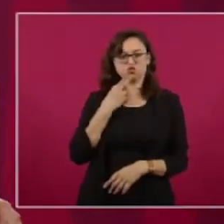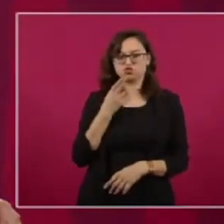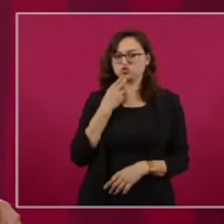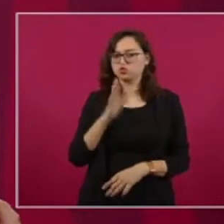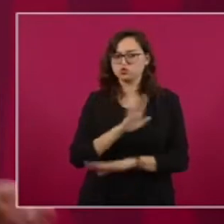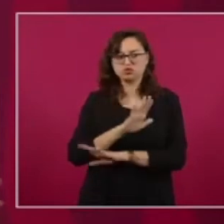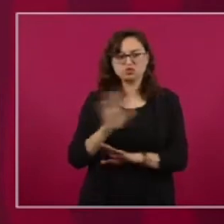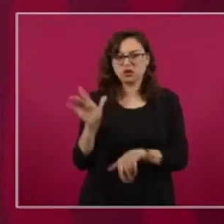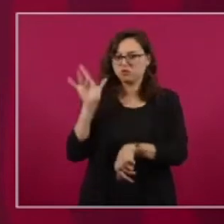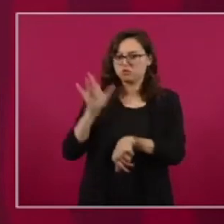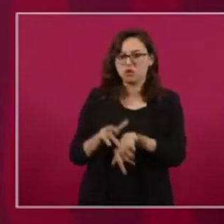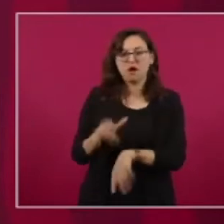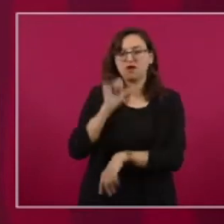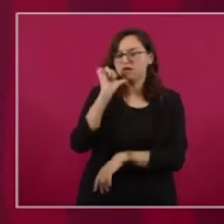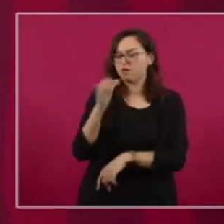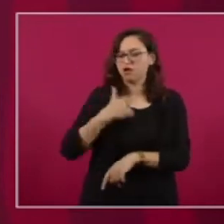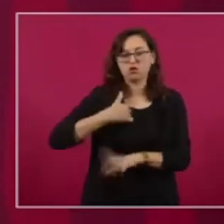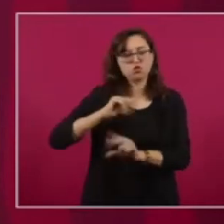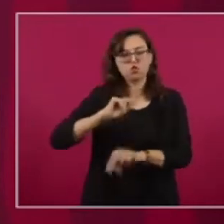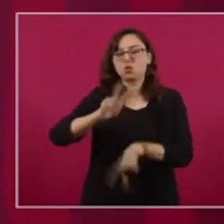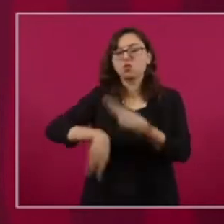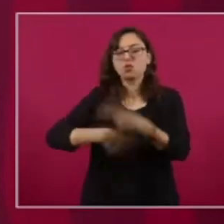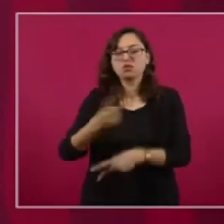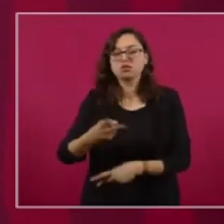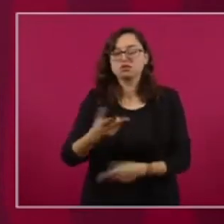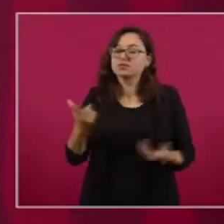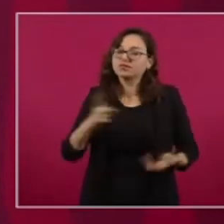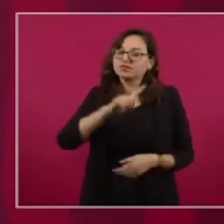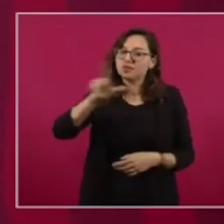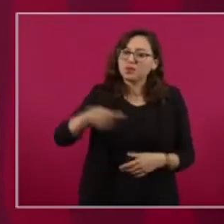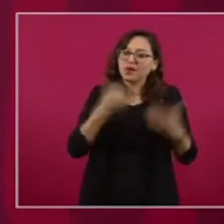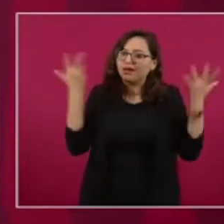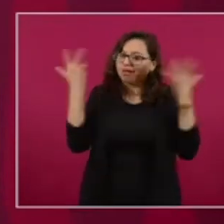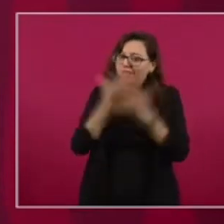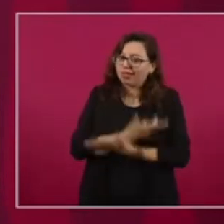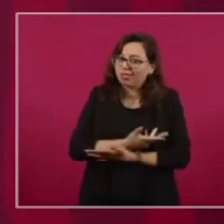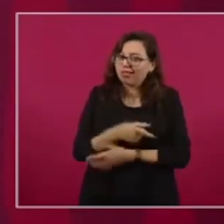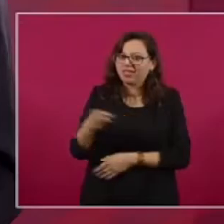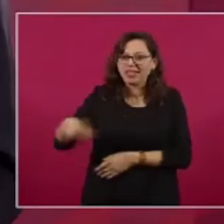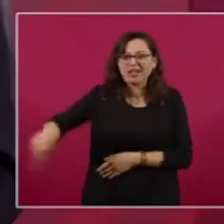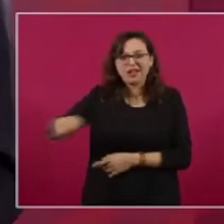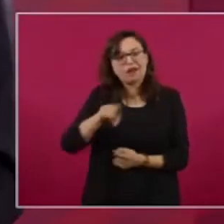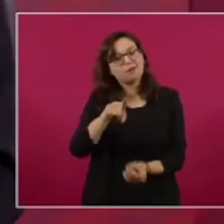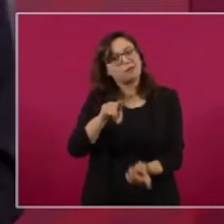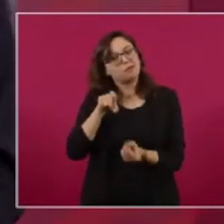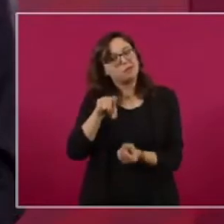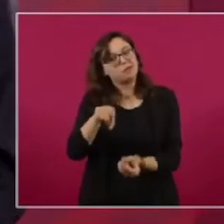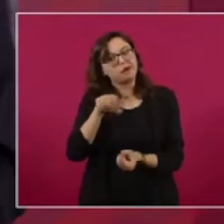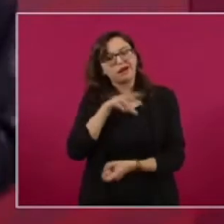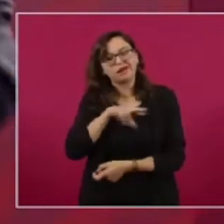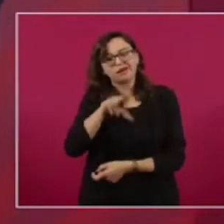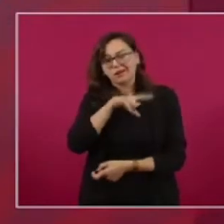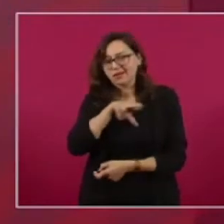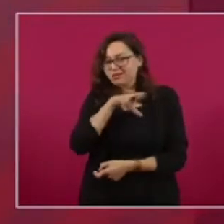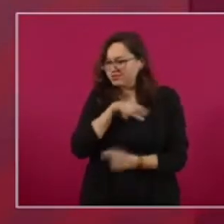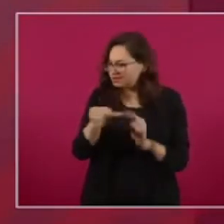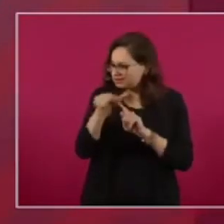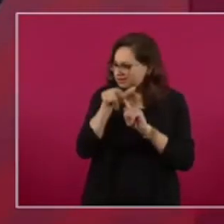Y no sé si ingresaba el dinero o no. Entonces,